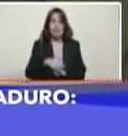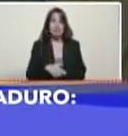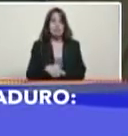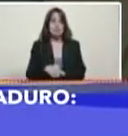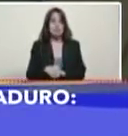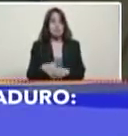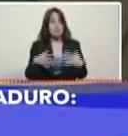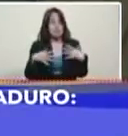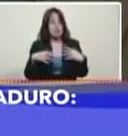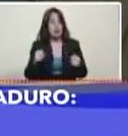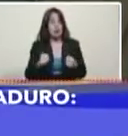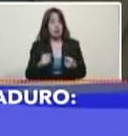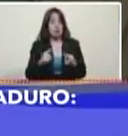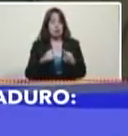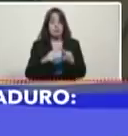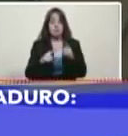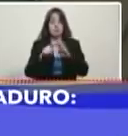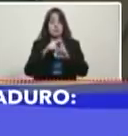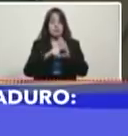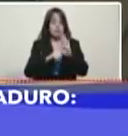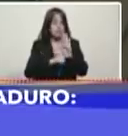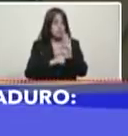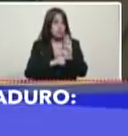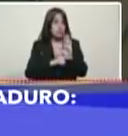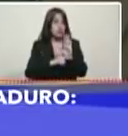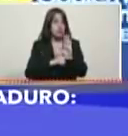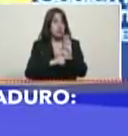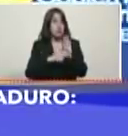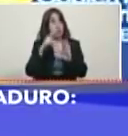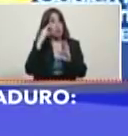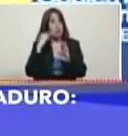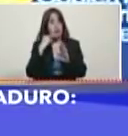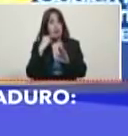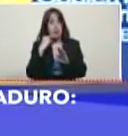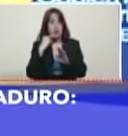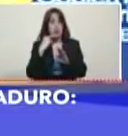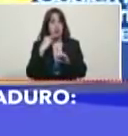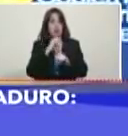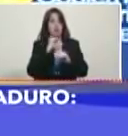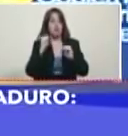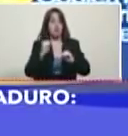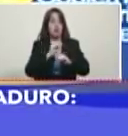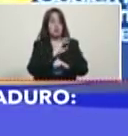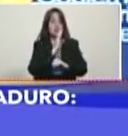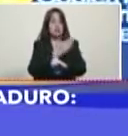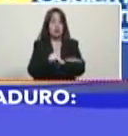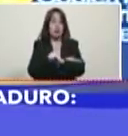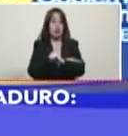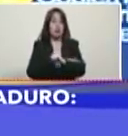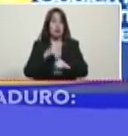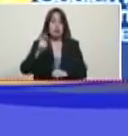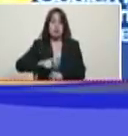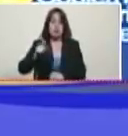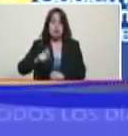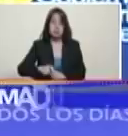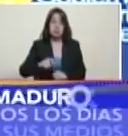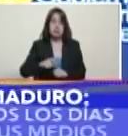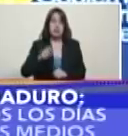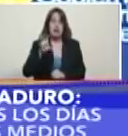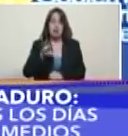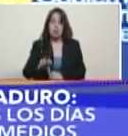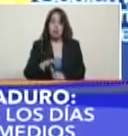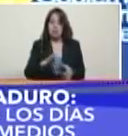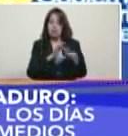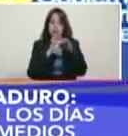salud de la agenda económica bolivariana se active con la fuerza que necesita el país. Se articulen. Yo